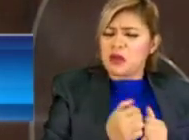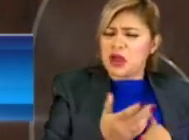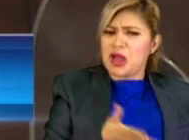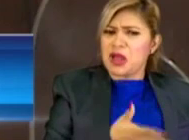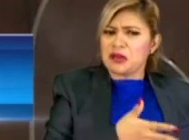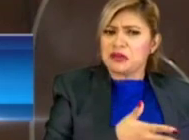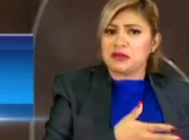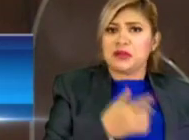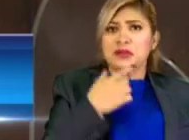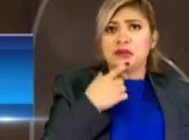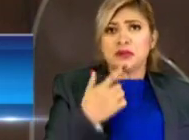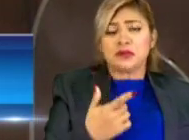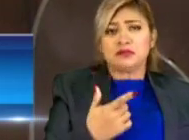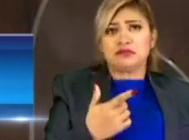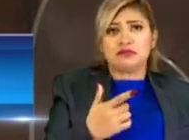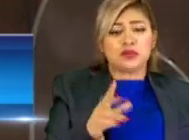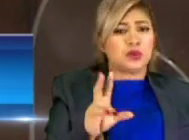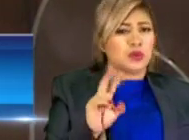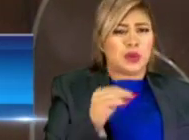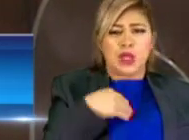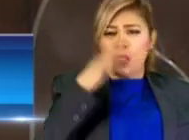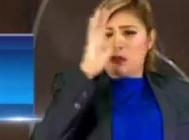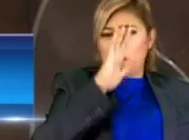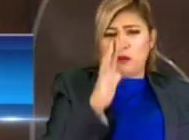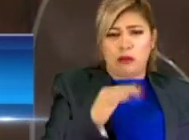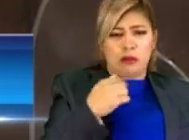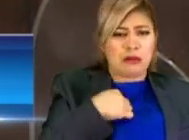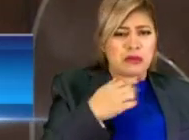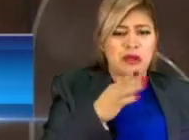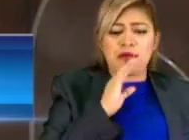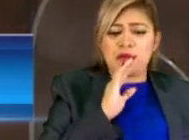La respuesta de ella fue no.